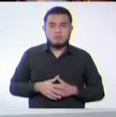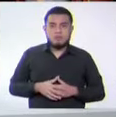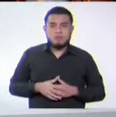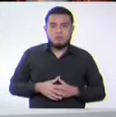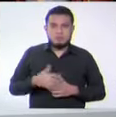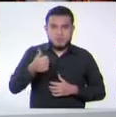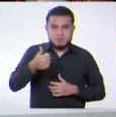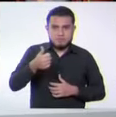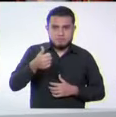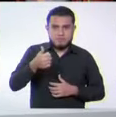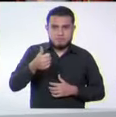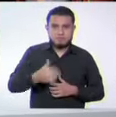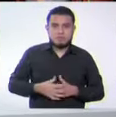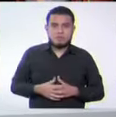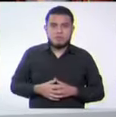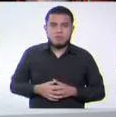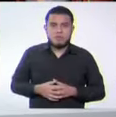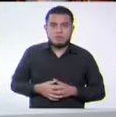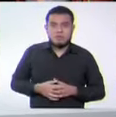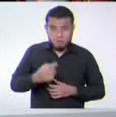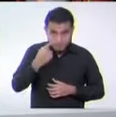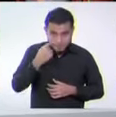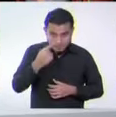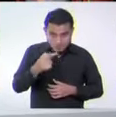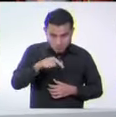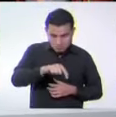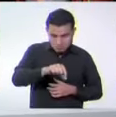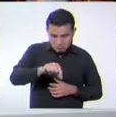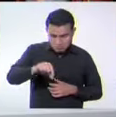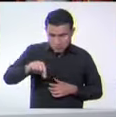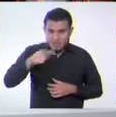Bien, ahora colocaremos